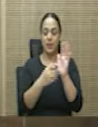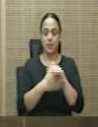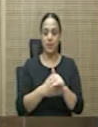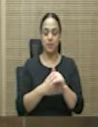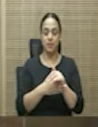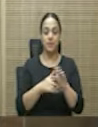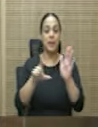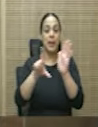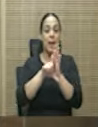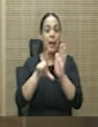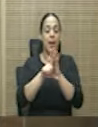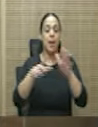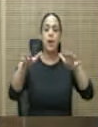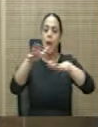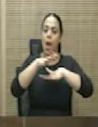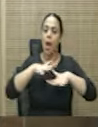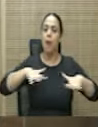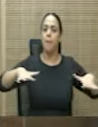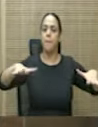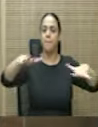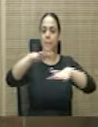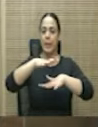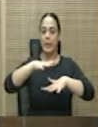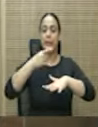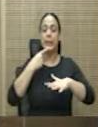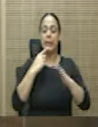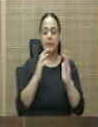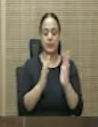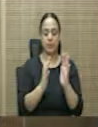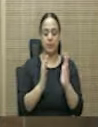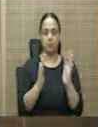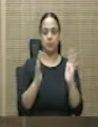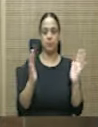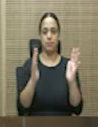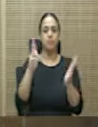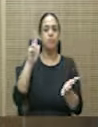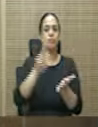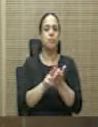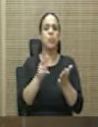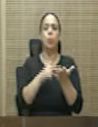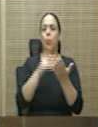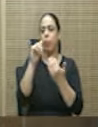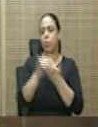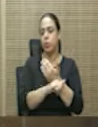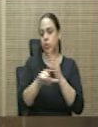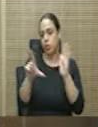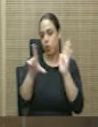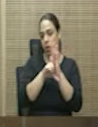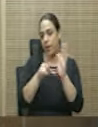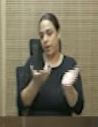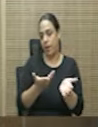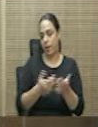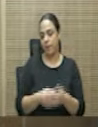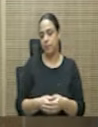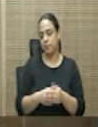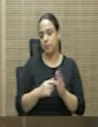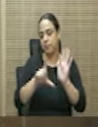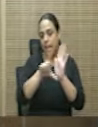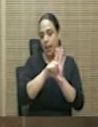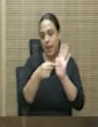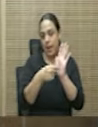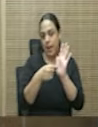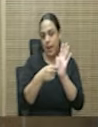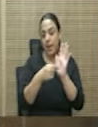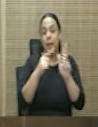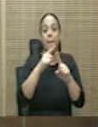orgánica de ambiente indica que esa reducción solo se podrá probar por medio del proyecto de ley por un por una ley pero